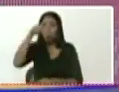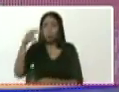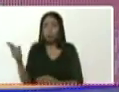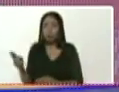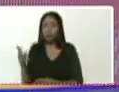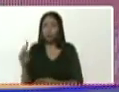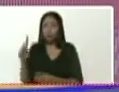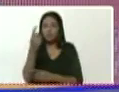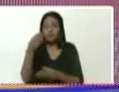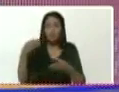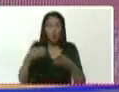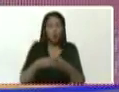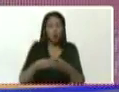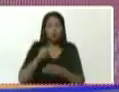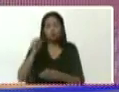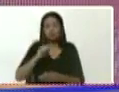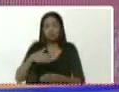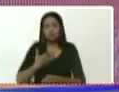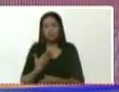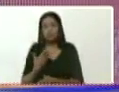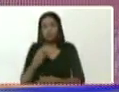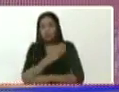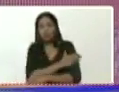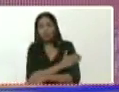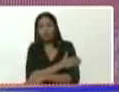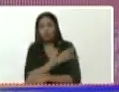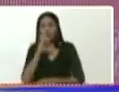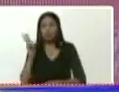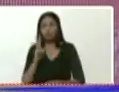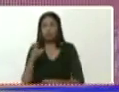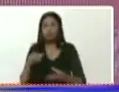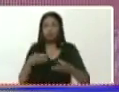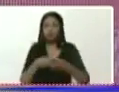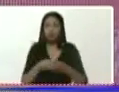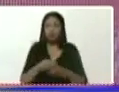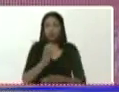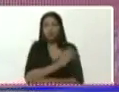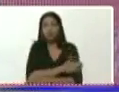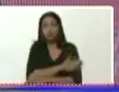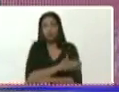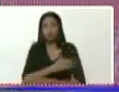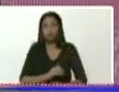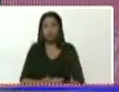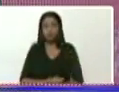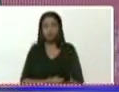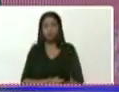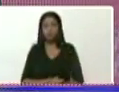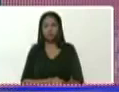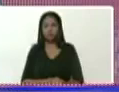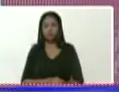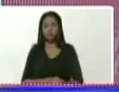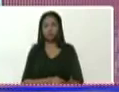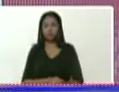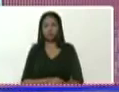las primeras reuniones con las oposiciones, la delegación de las oposiciones, y